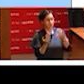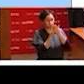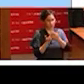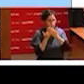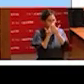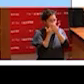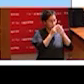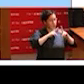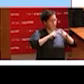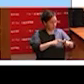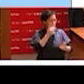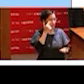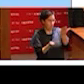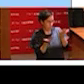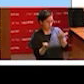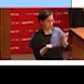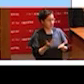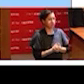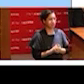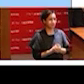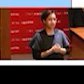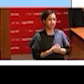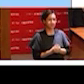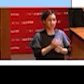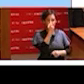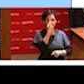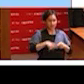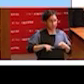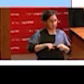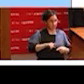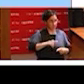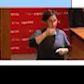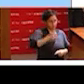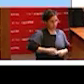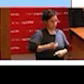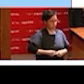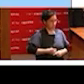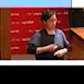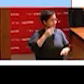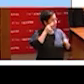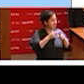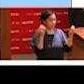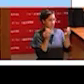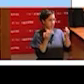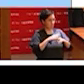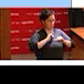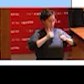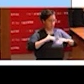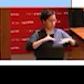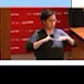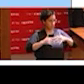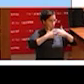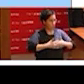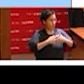estudios investigaciones y evaluaciones eh uno de los elementos fundamentales para poder poner en marcha una